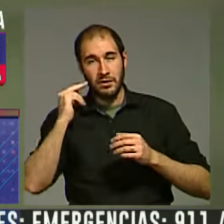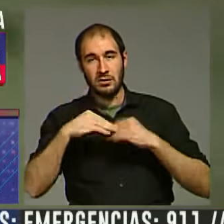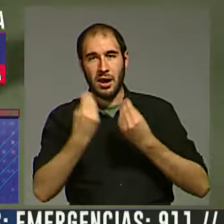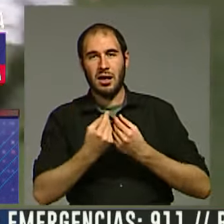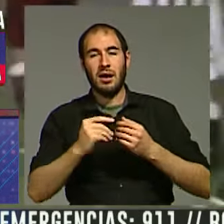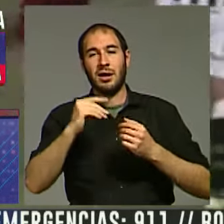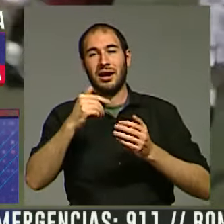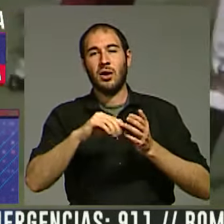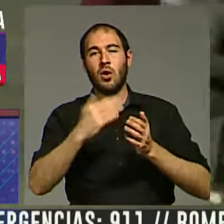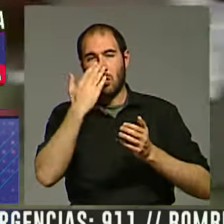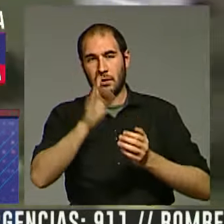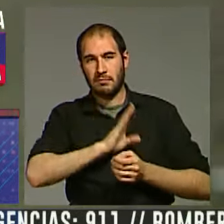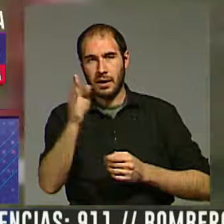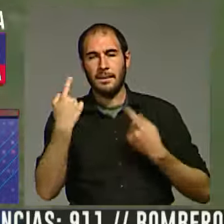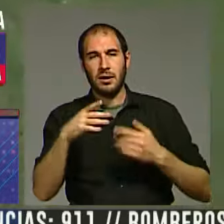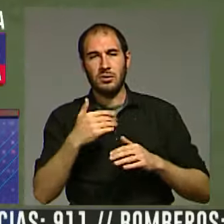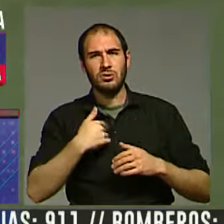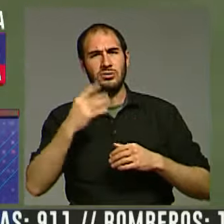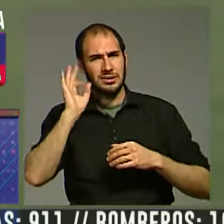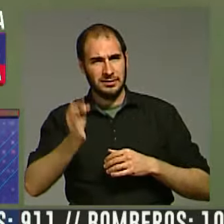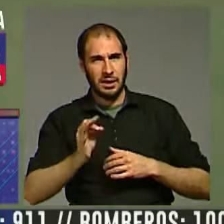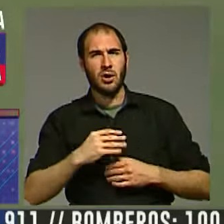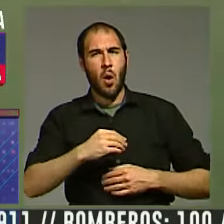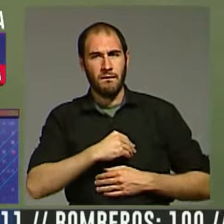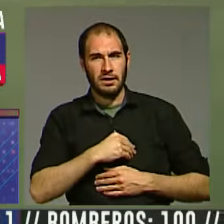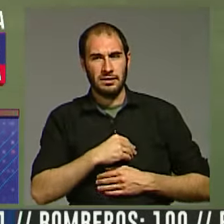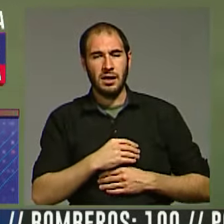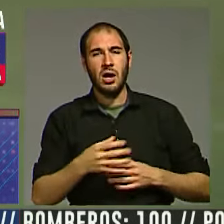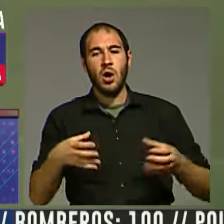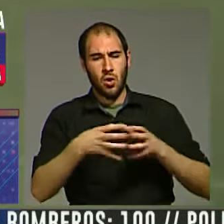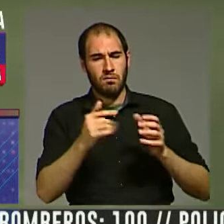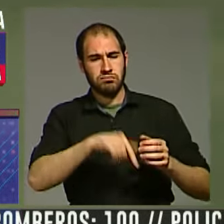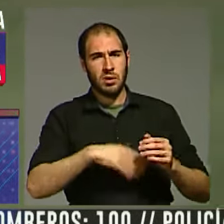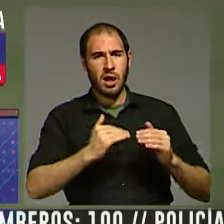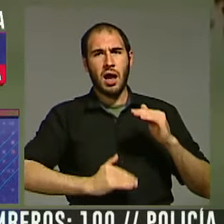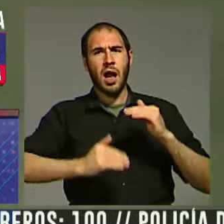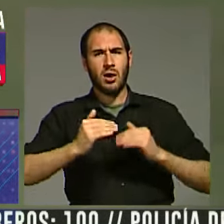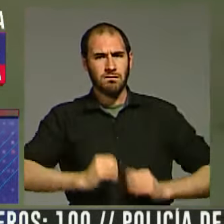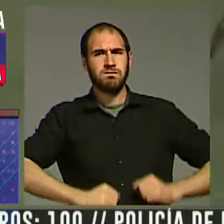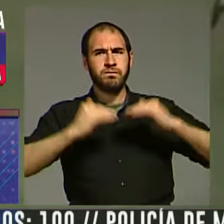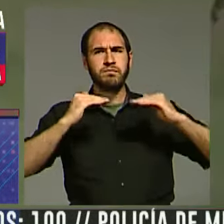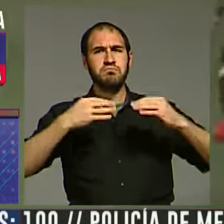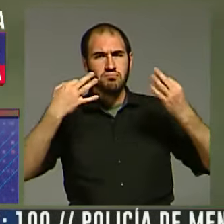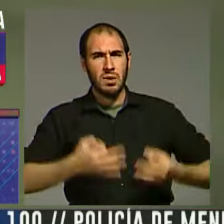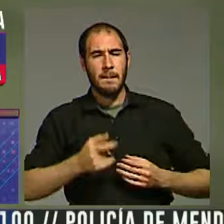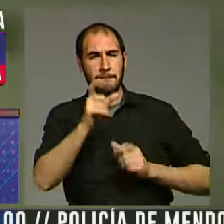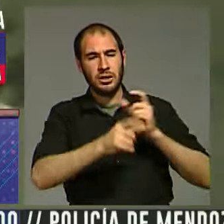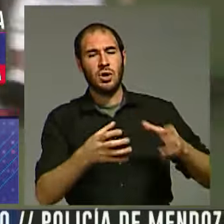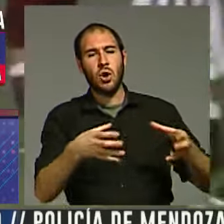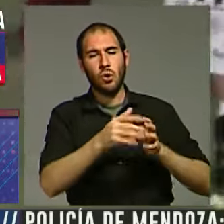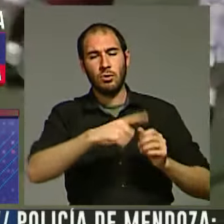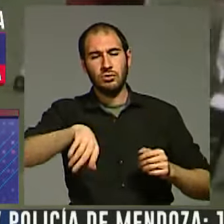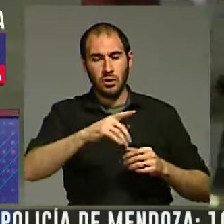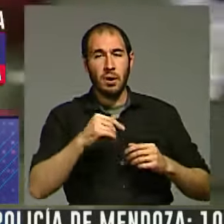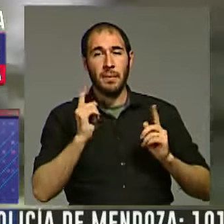definir a Río Cuarto. Pero estoy plenamente consciente y confiado del plantel que tenemos, de la jerarquía del plantel, de la personalidad del plantel, como